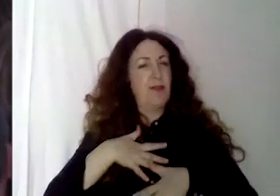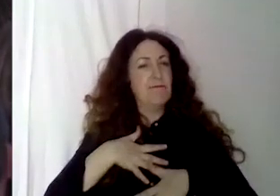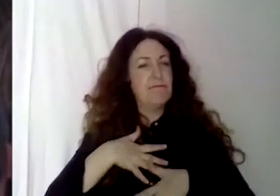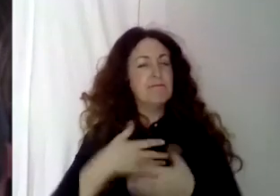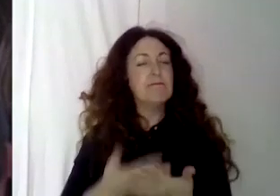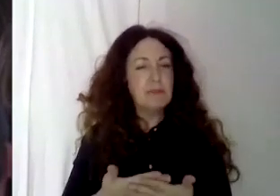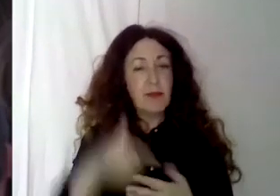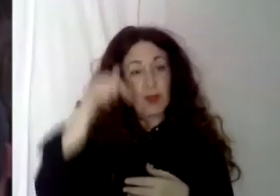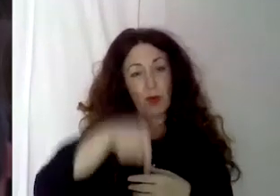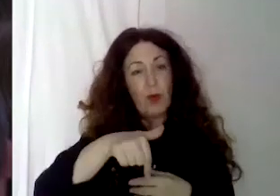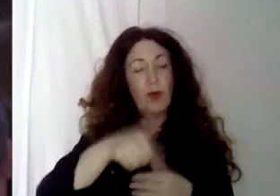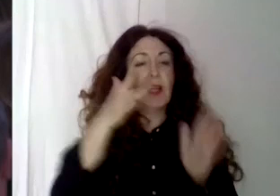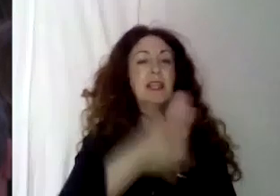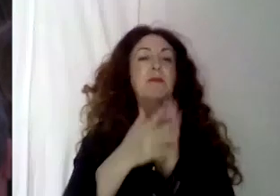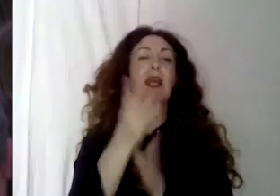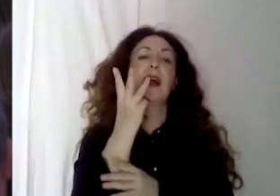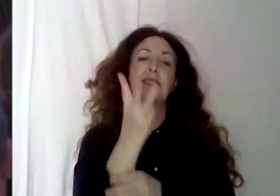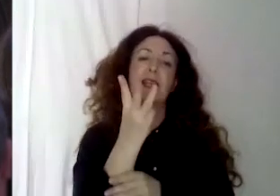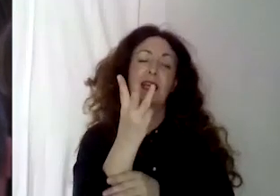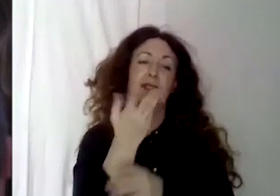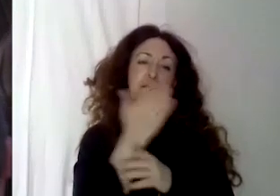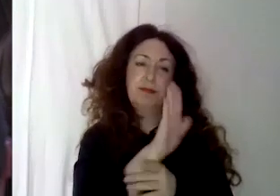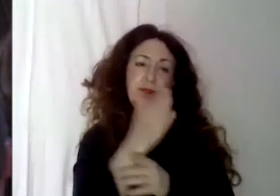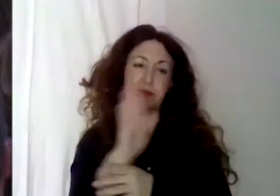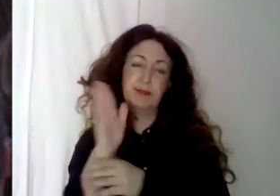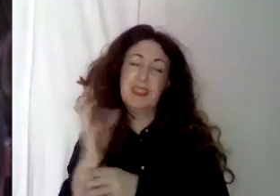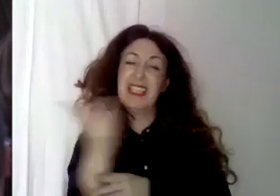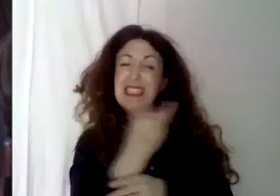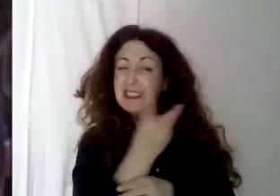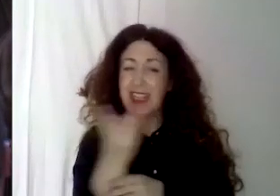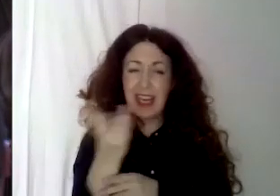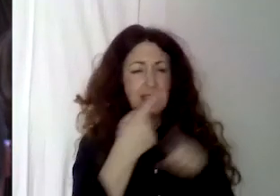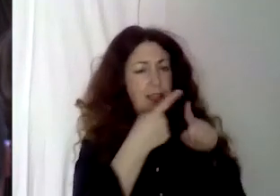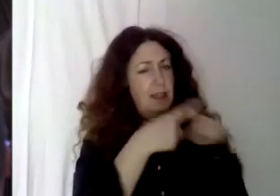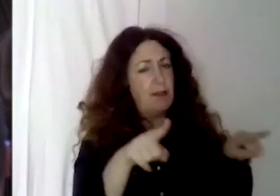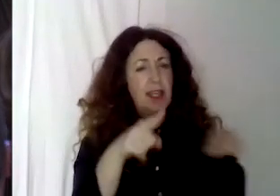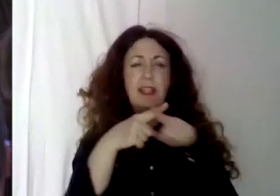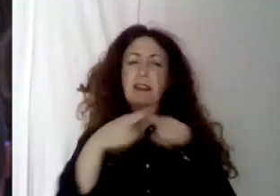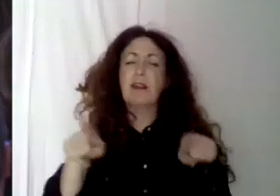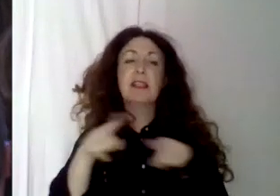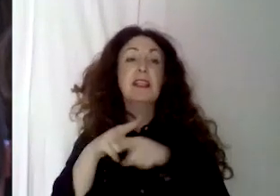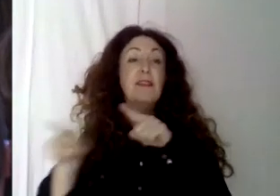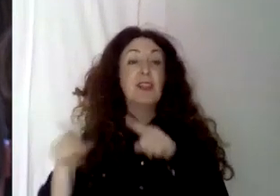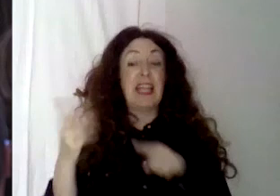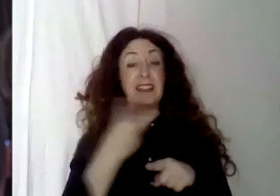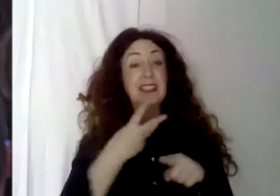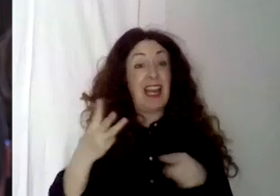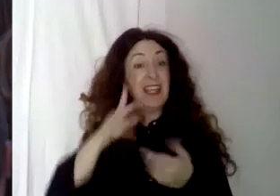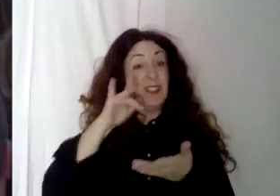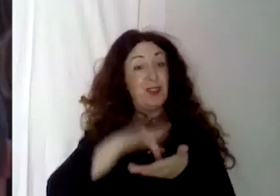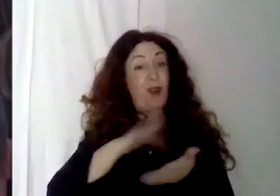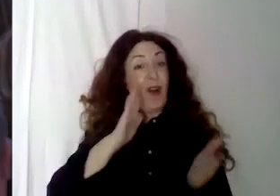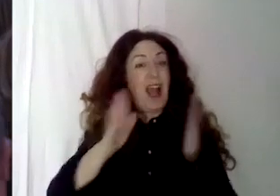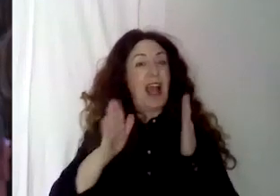tres casos de tres artistas bien diferentes que lanzan una flecha al futuro y que el futuro